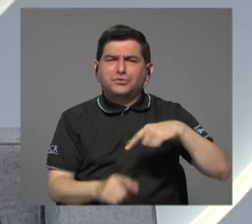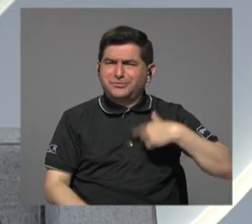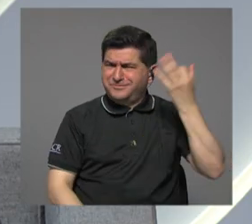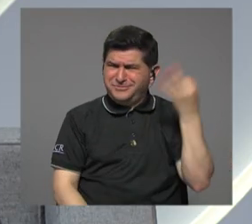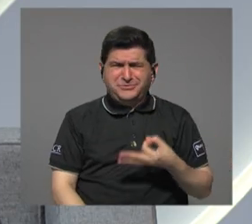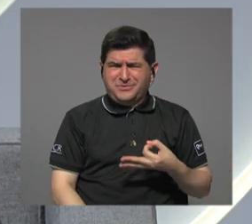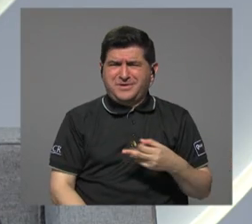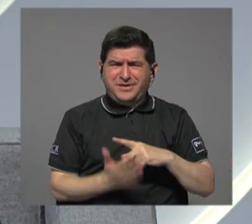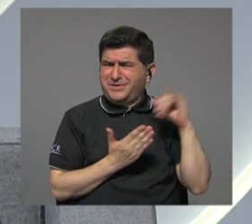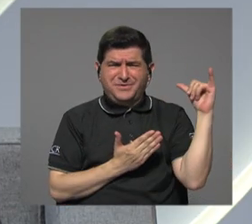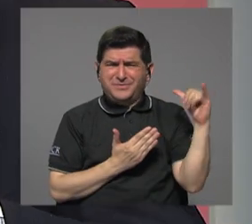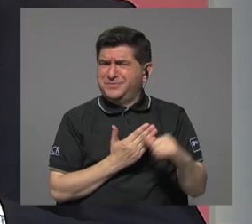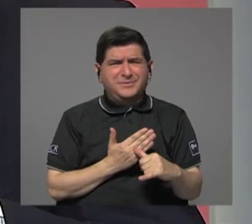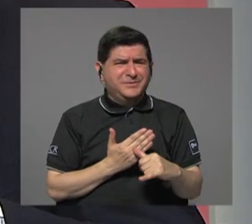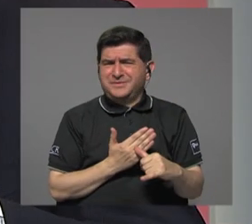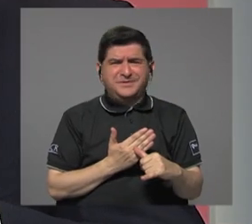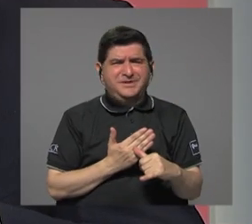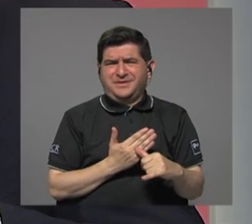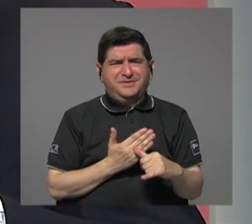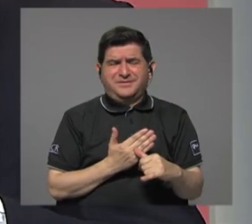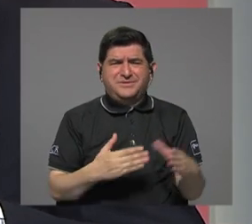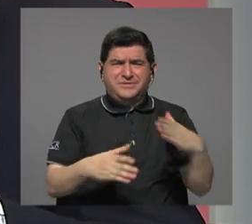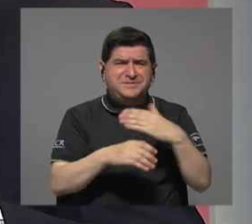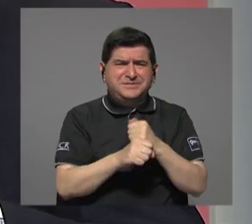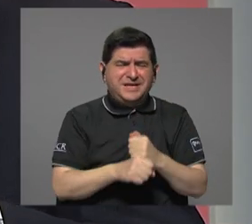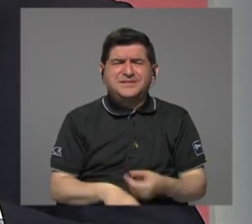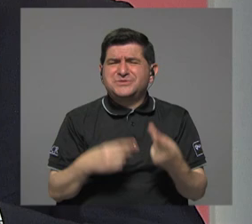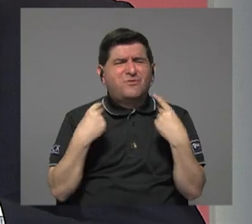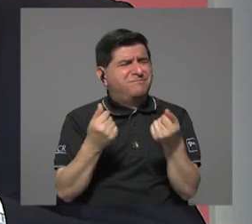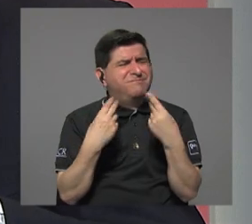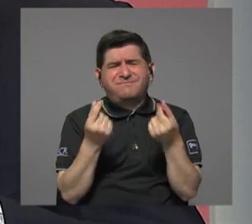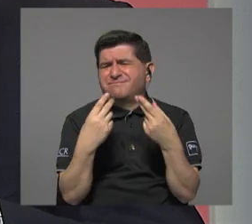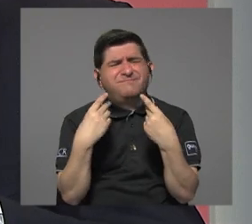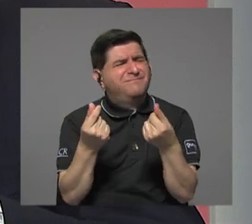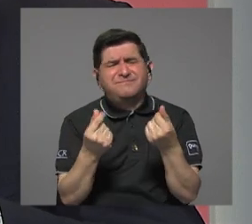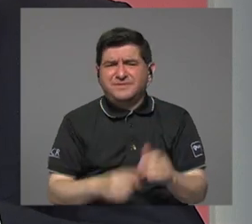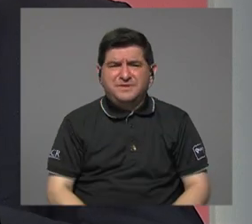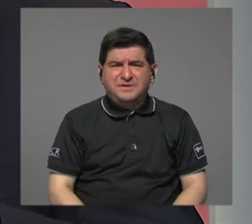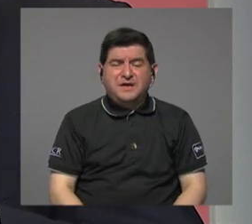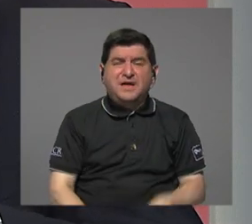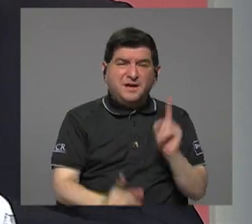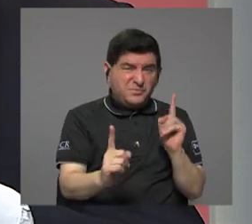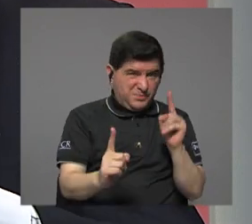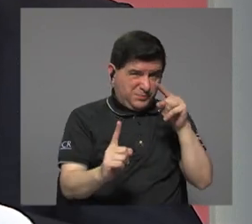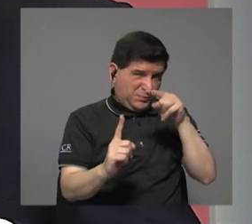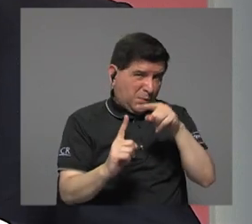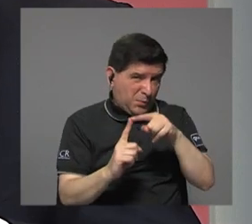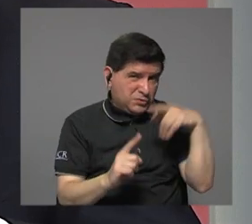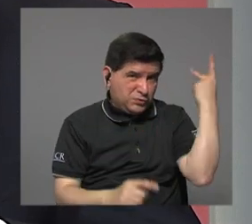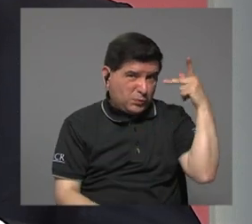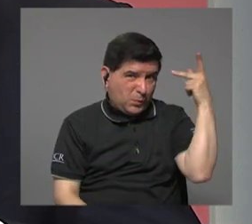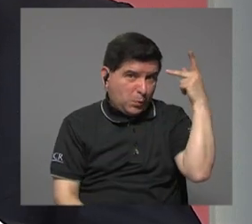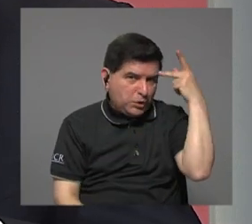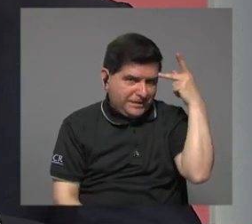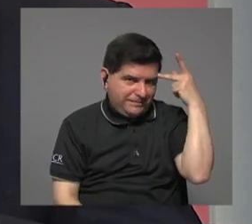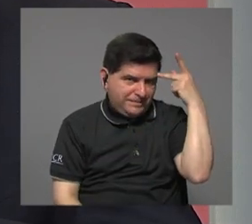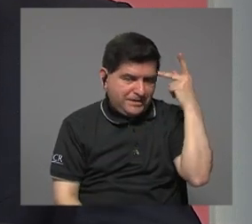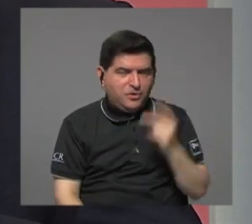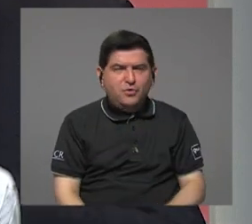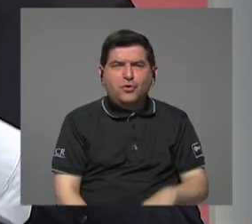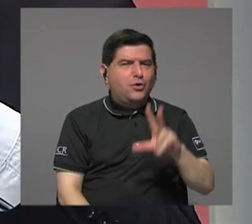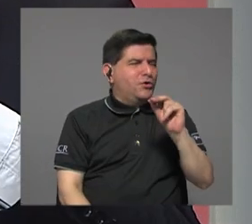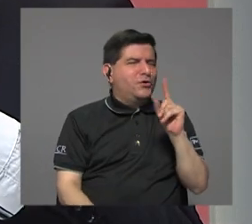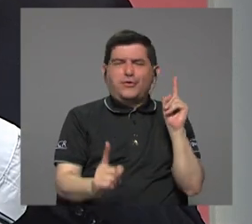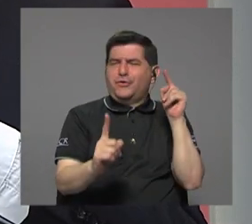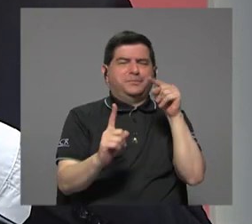este proyecto y se hizo muy a la ligera y se hizo con fines políticos más que